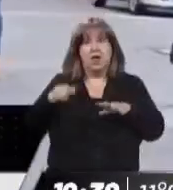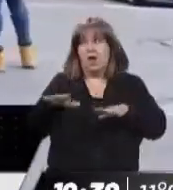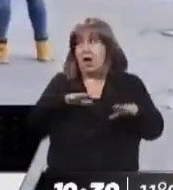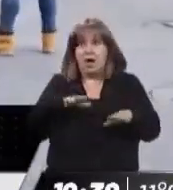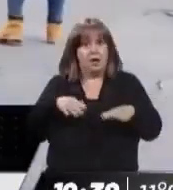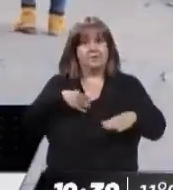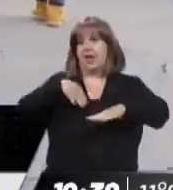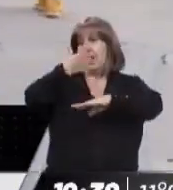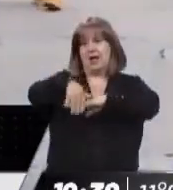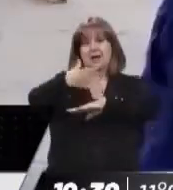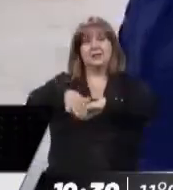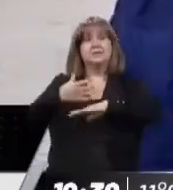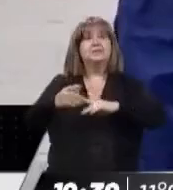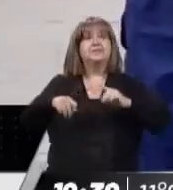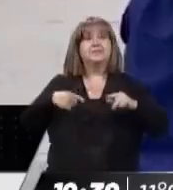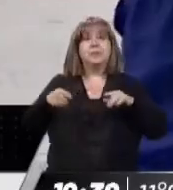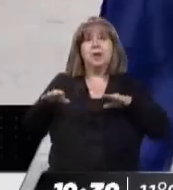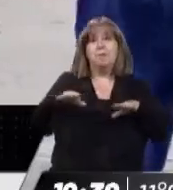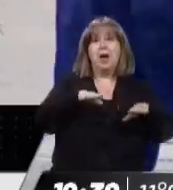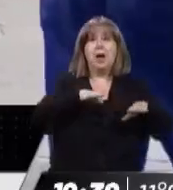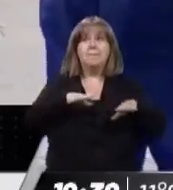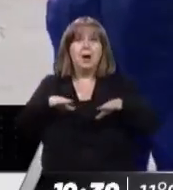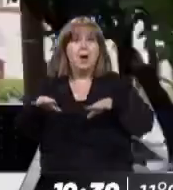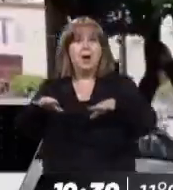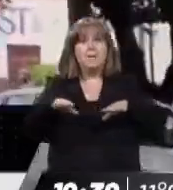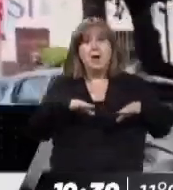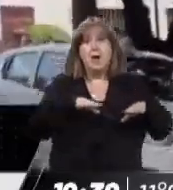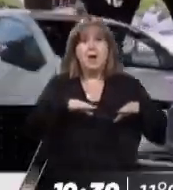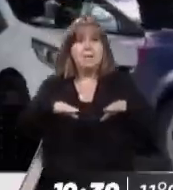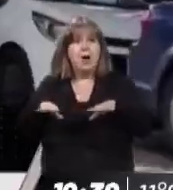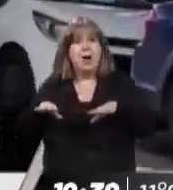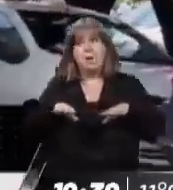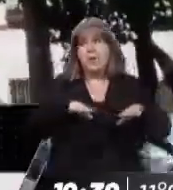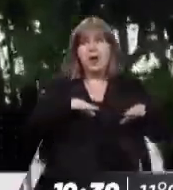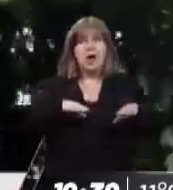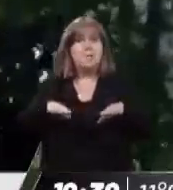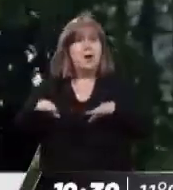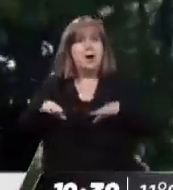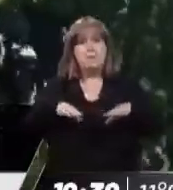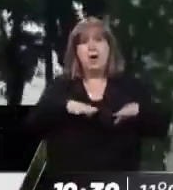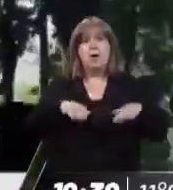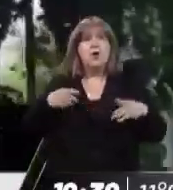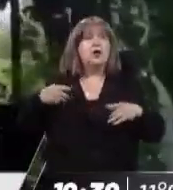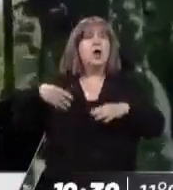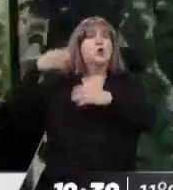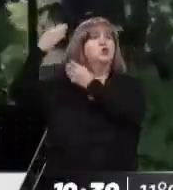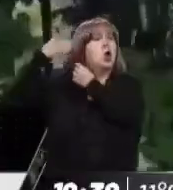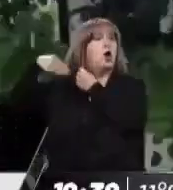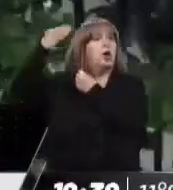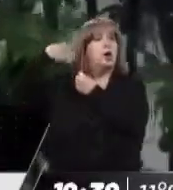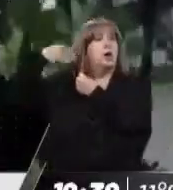y terminó sido haciéndole el trabajo de tintura a la clienta en la calle claro